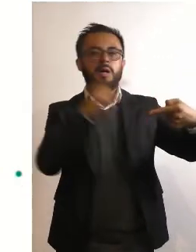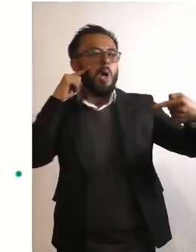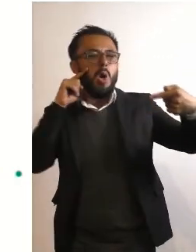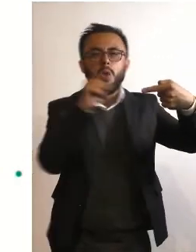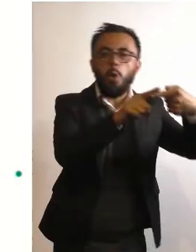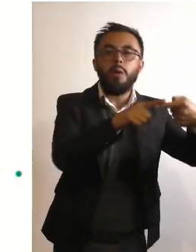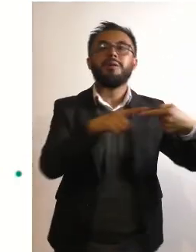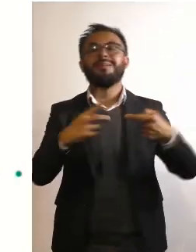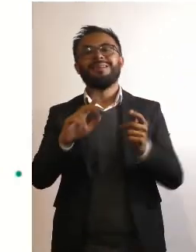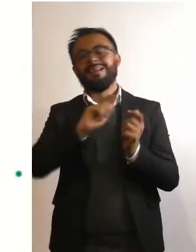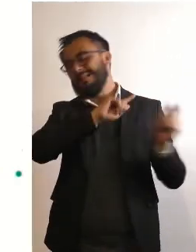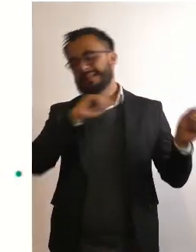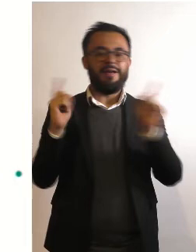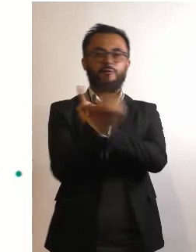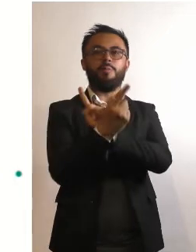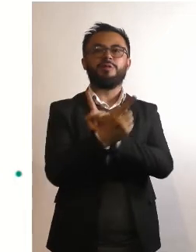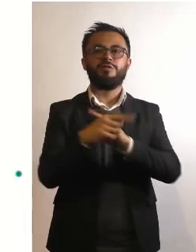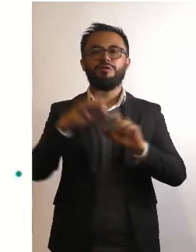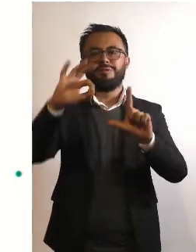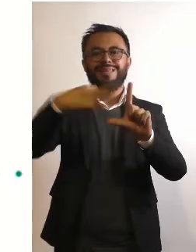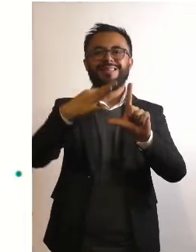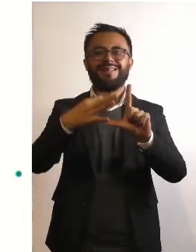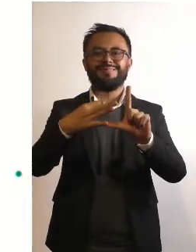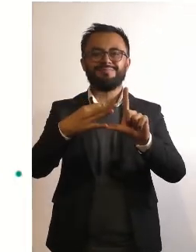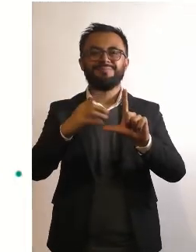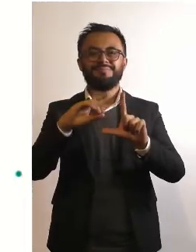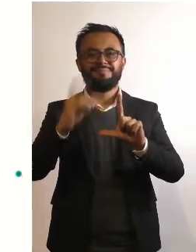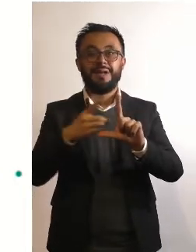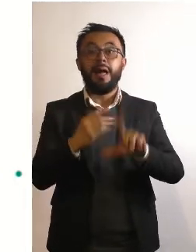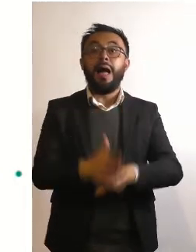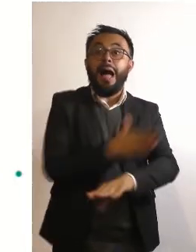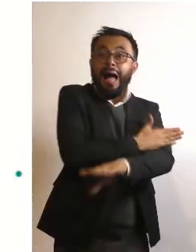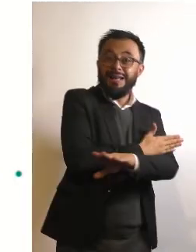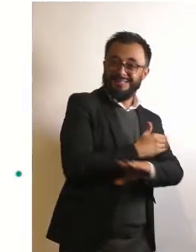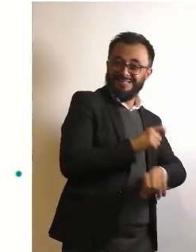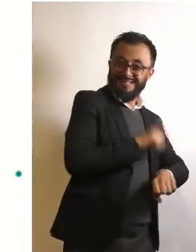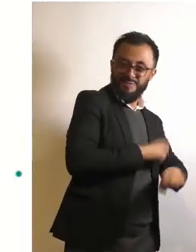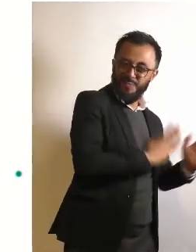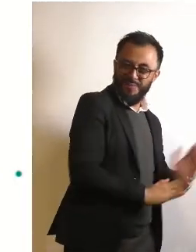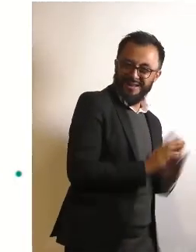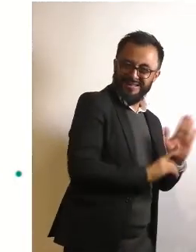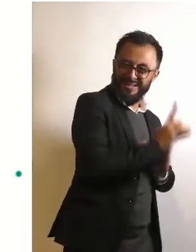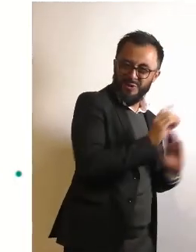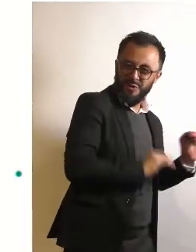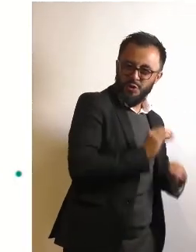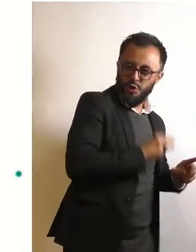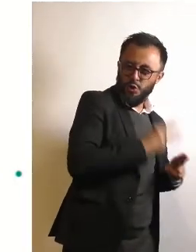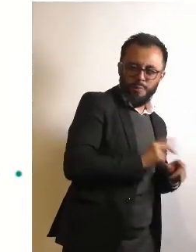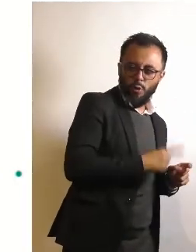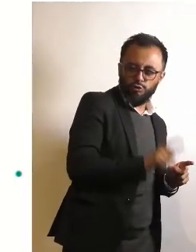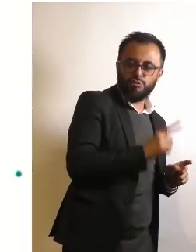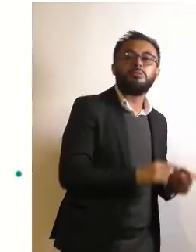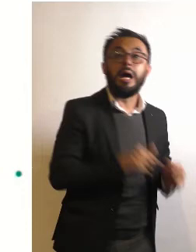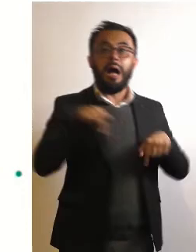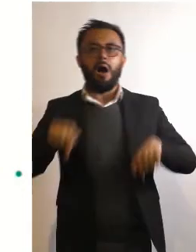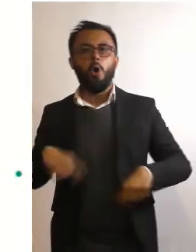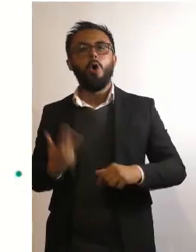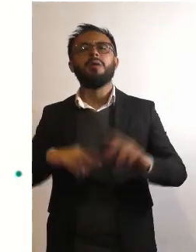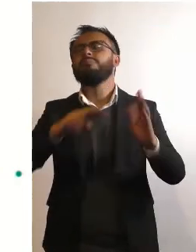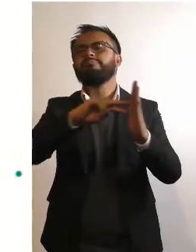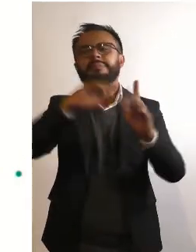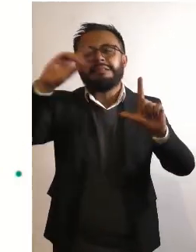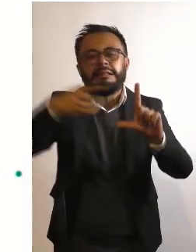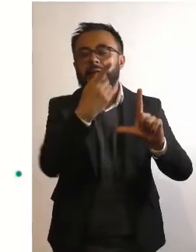hoy así, pero en esa época cuando iniciamos este plan de desarrollo no lo denominábamos así. El gran reto era soportar la gestión académica y